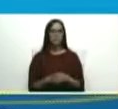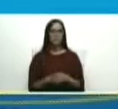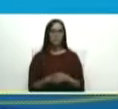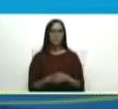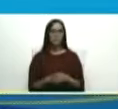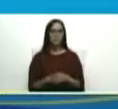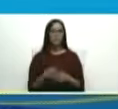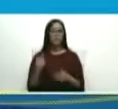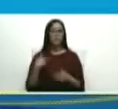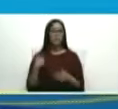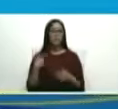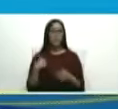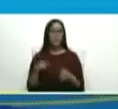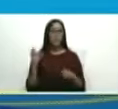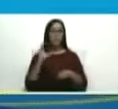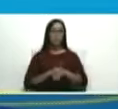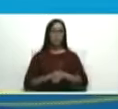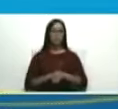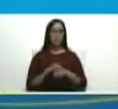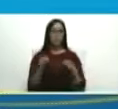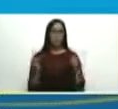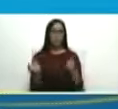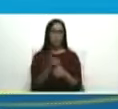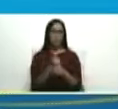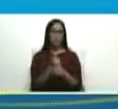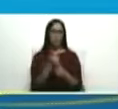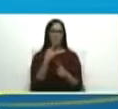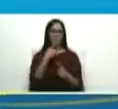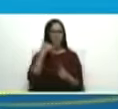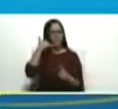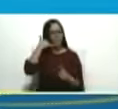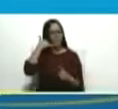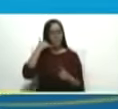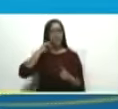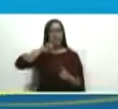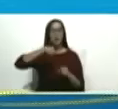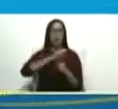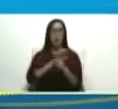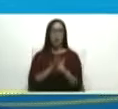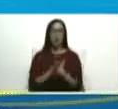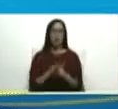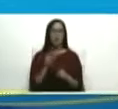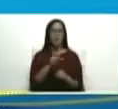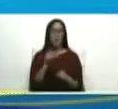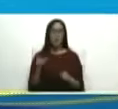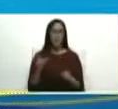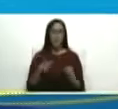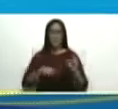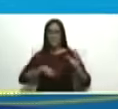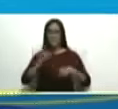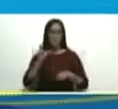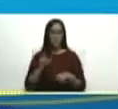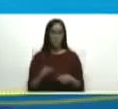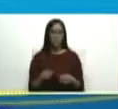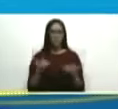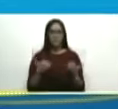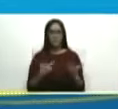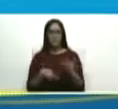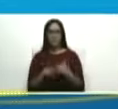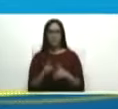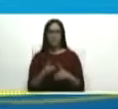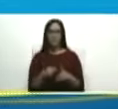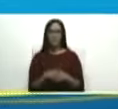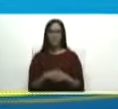Lo teníamos capturado y descubierto. Y me llama Jorge Rodríguez de Qatar. No, esta gente aquí pateó esto. Si ya íbamos a avanzar